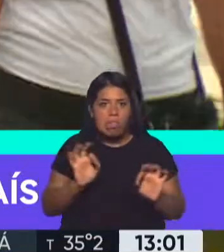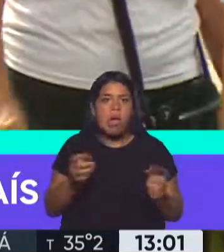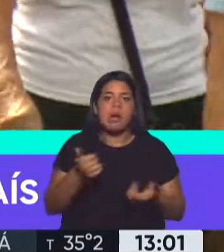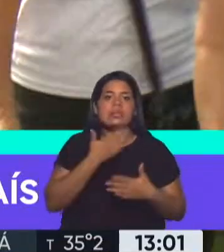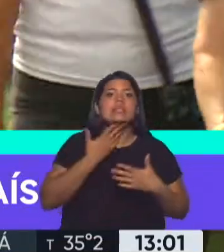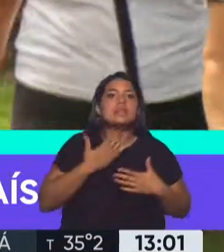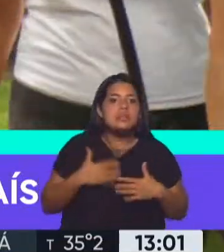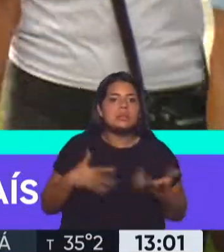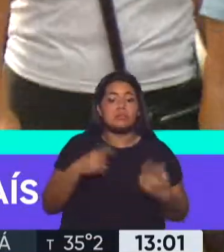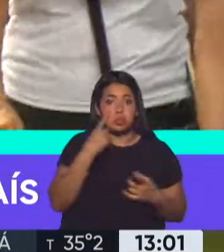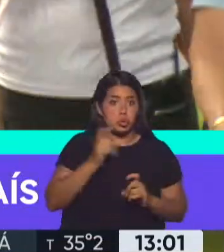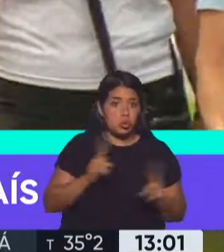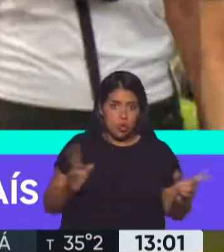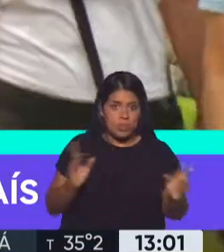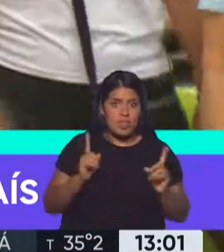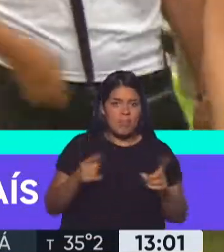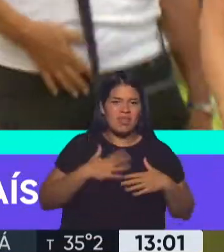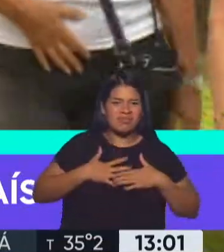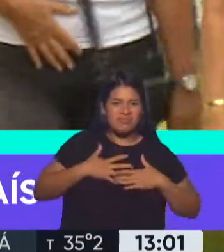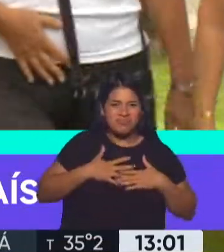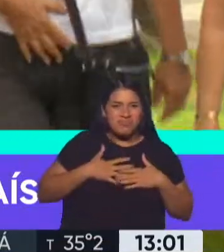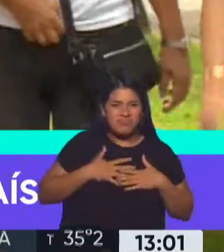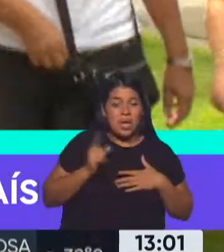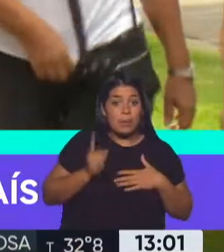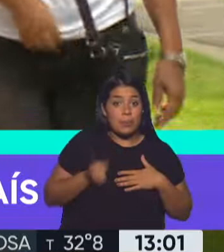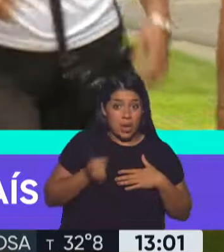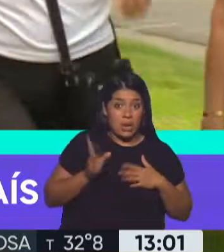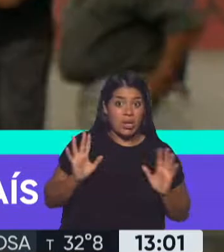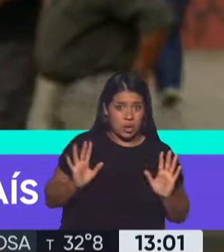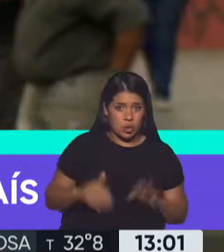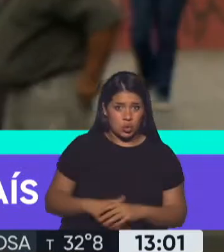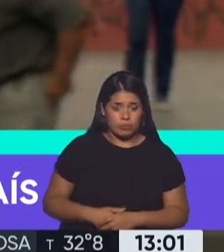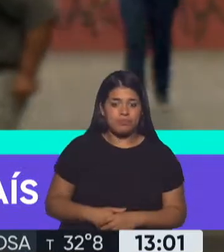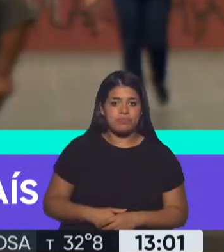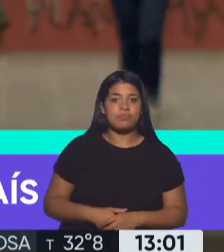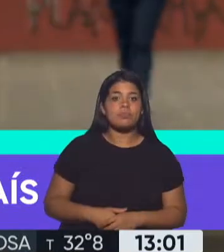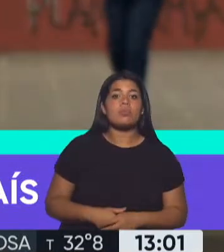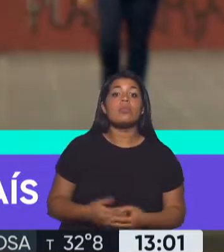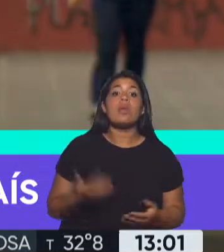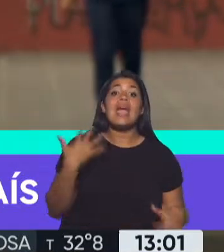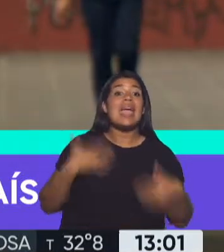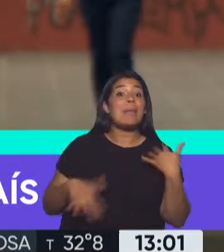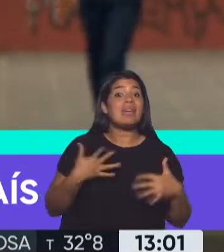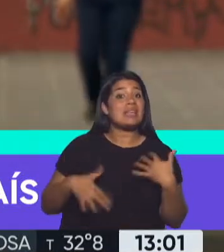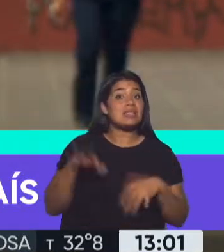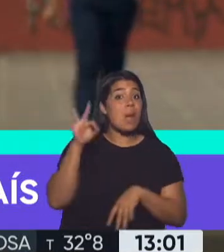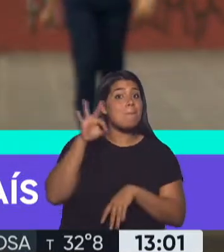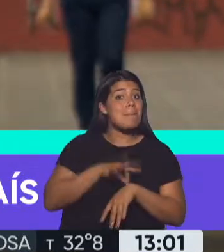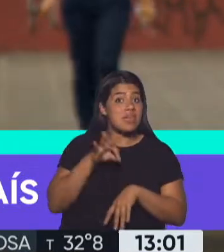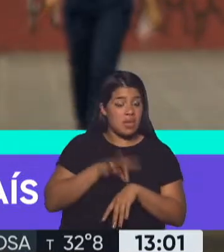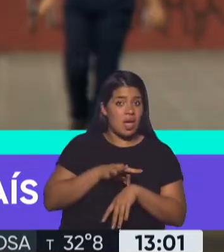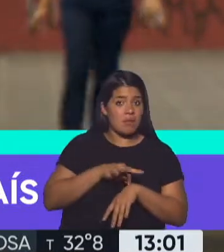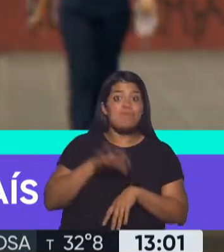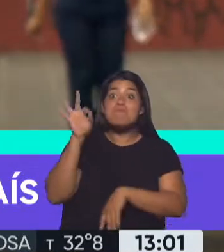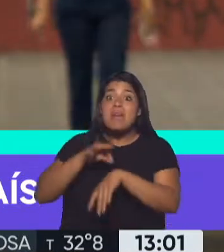y más sensibles a lo que es esta patología grave. Siempre hay que aclarar que es una emergencia médica y que requiere atención